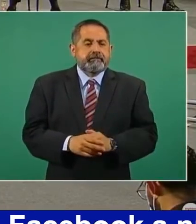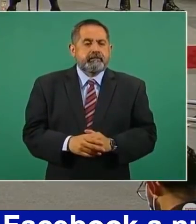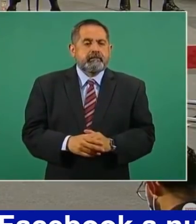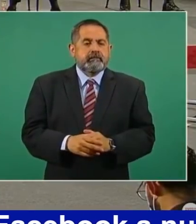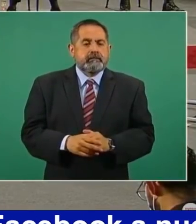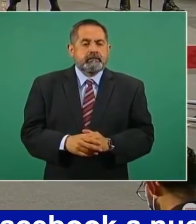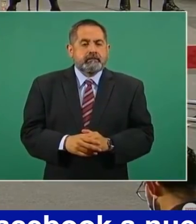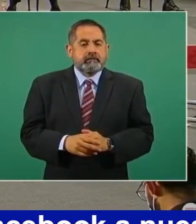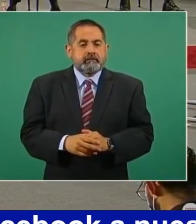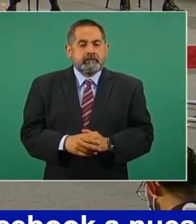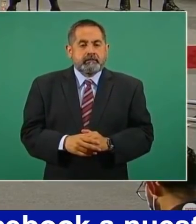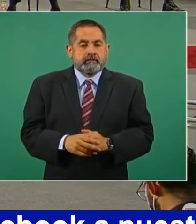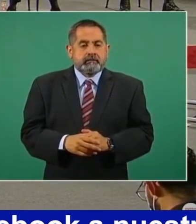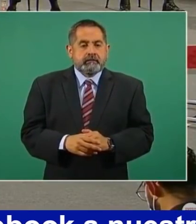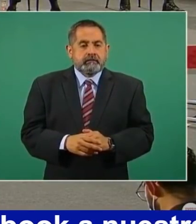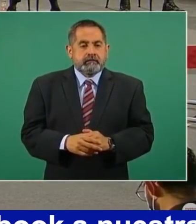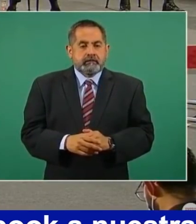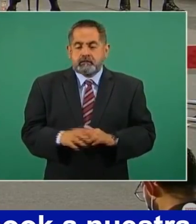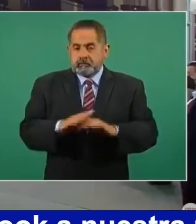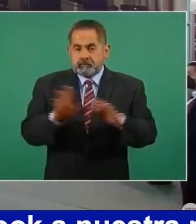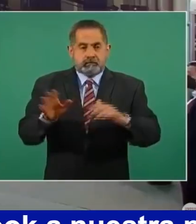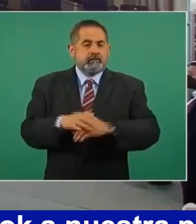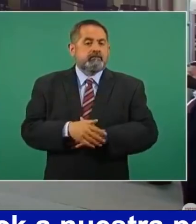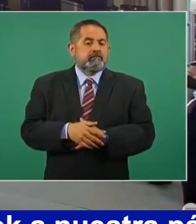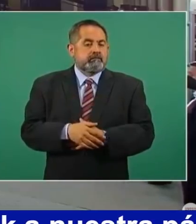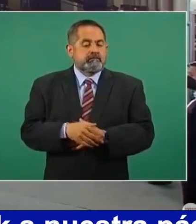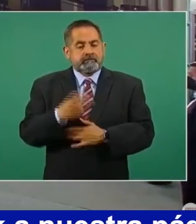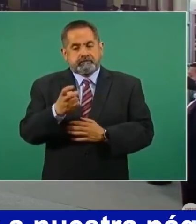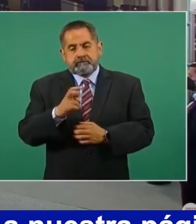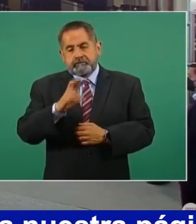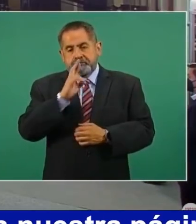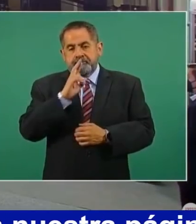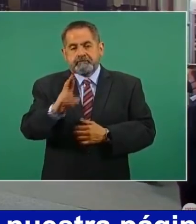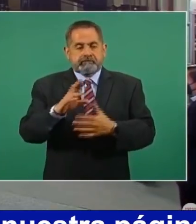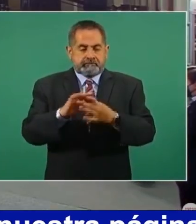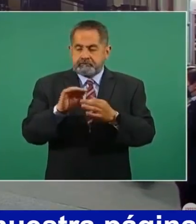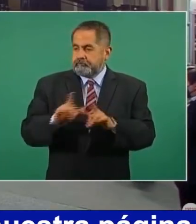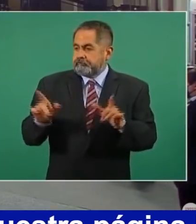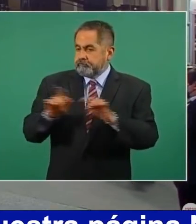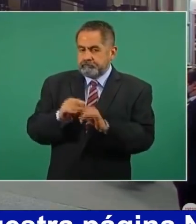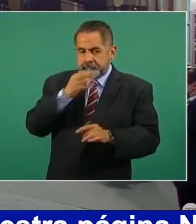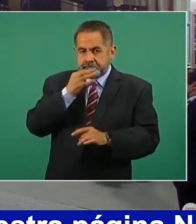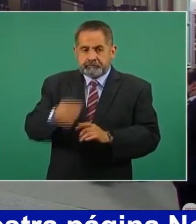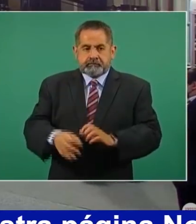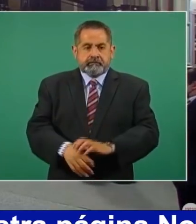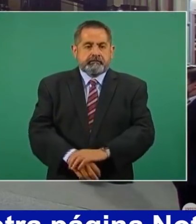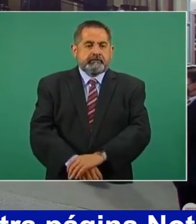es la última, me parece. Súper, pues ese es el reporte. Esto es todo, presidente.